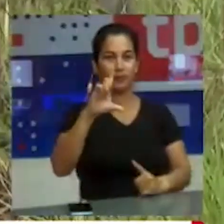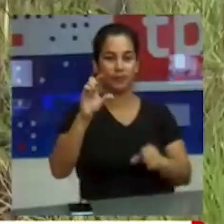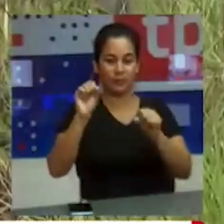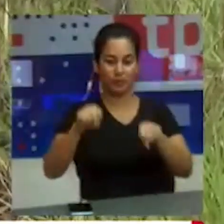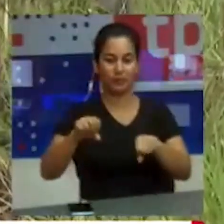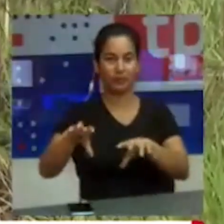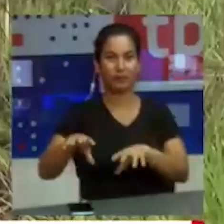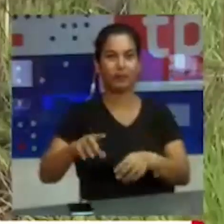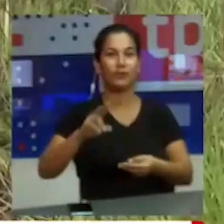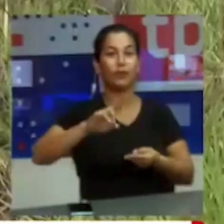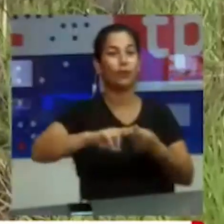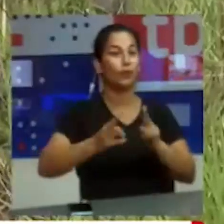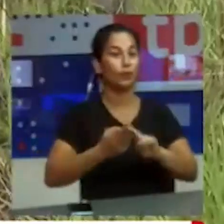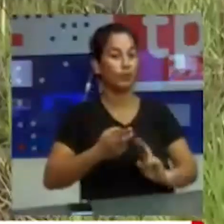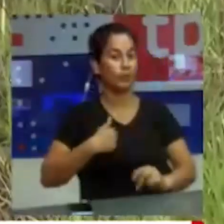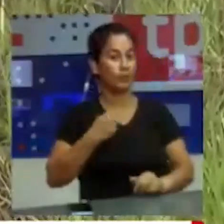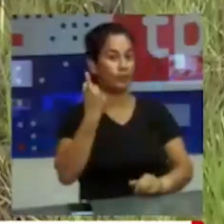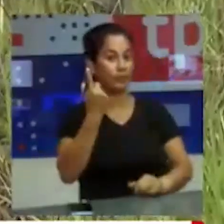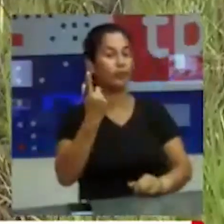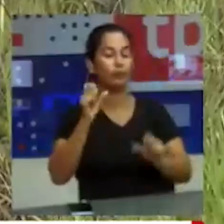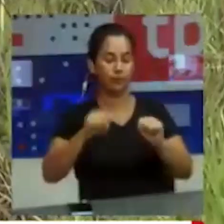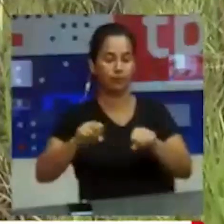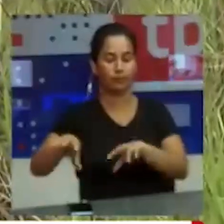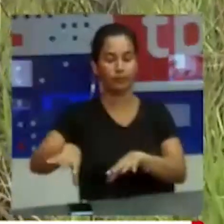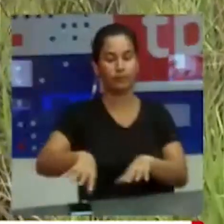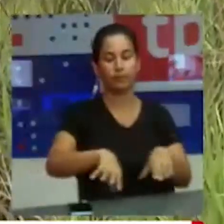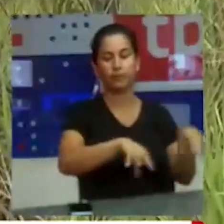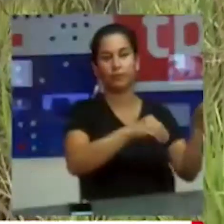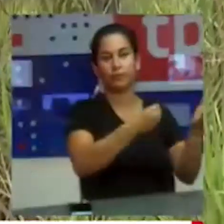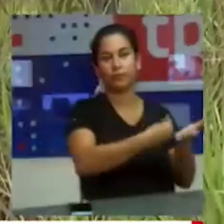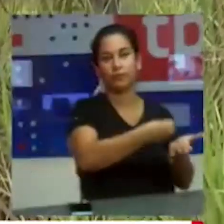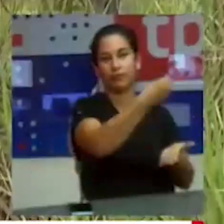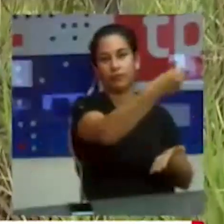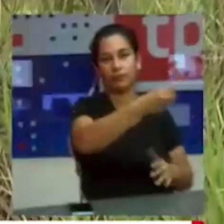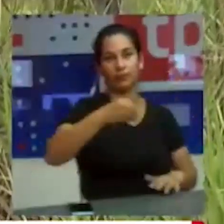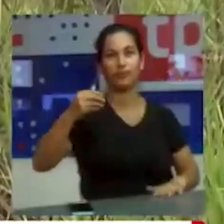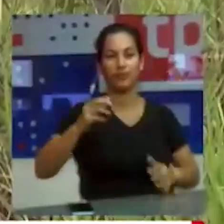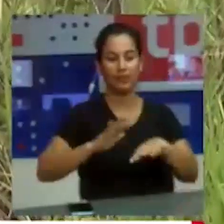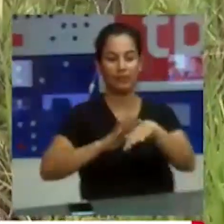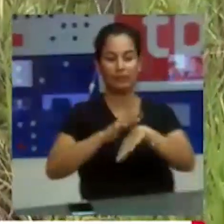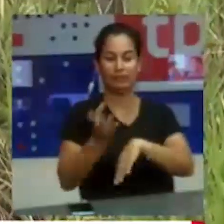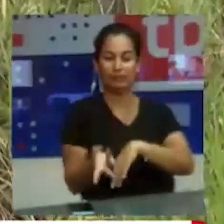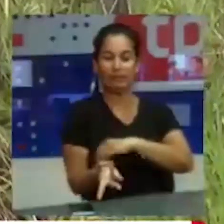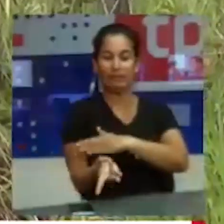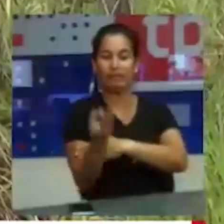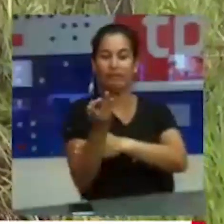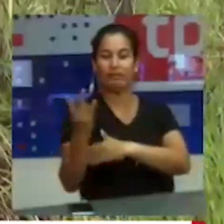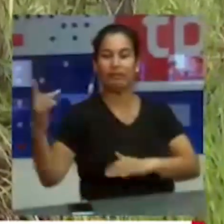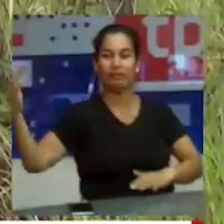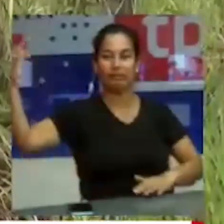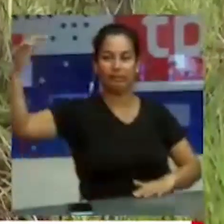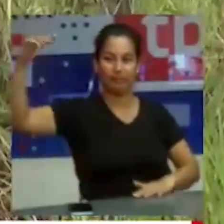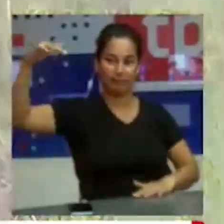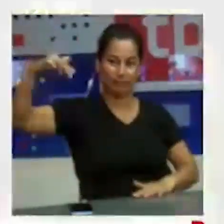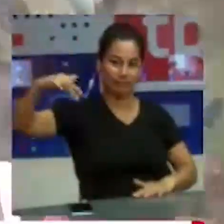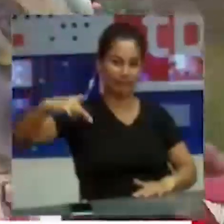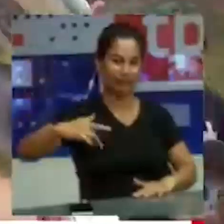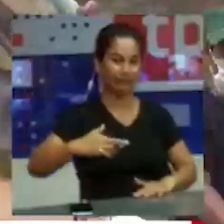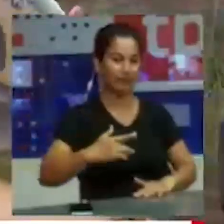1, así que nos ha tratado de salir hoy día. ¿Quién ha salido? A pie, desde las 7 de la mañana. ¿A dónde se ha ido, por ejemplo, usted? Hasta el